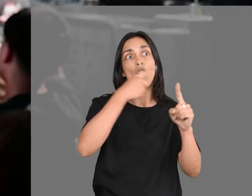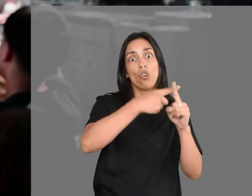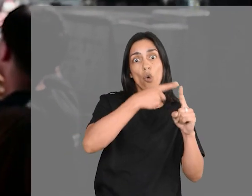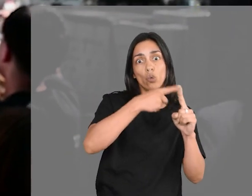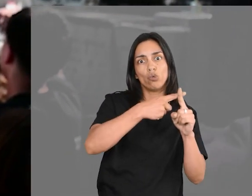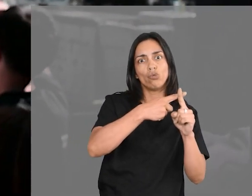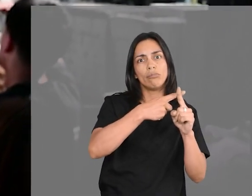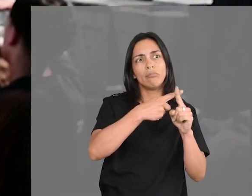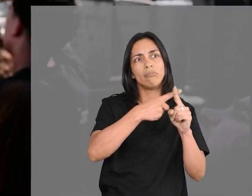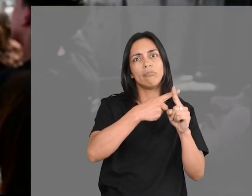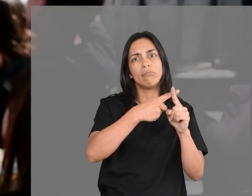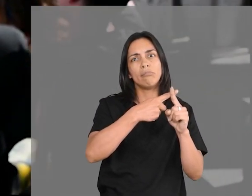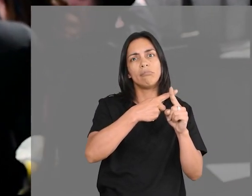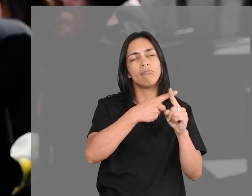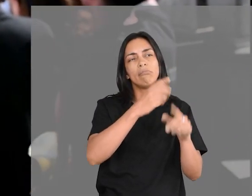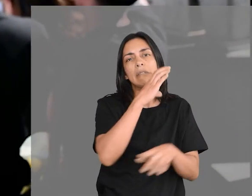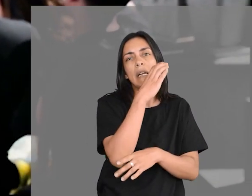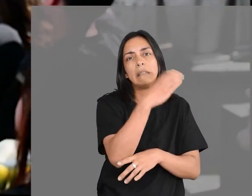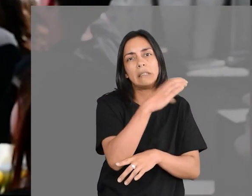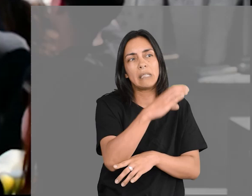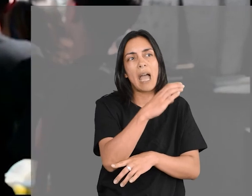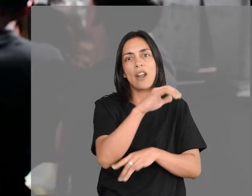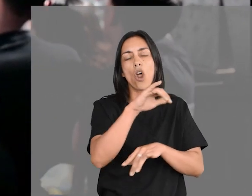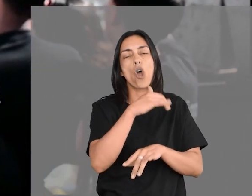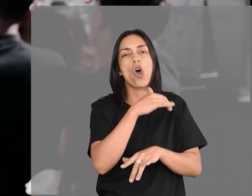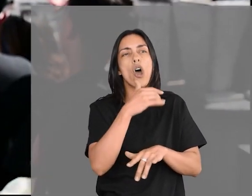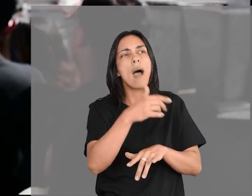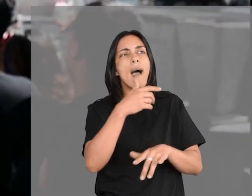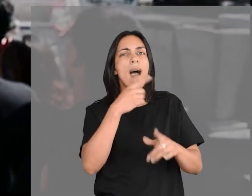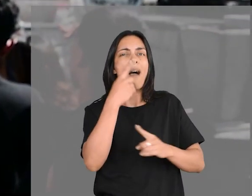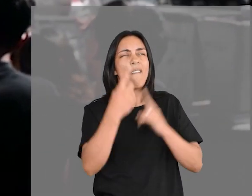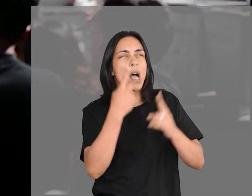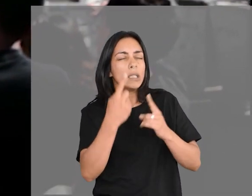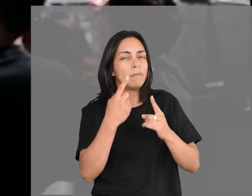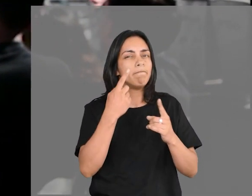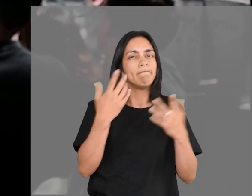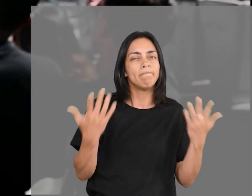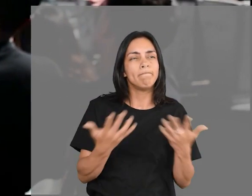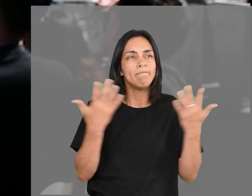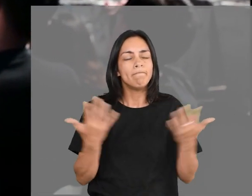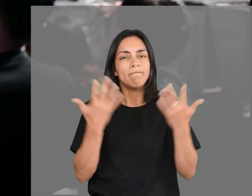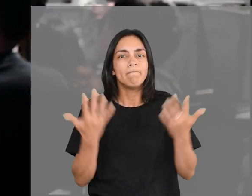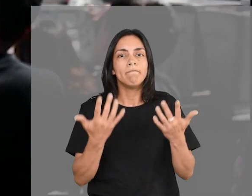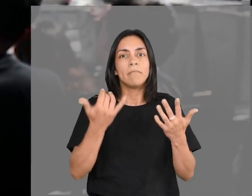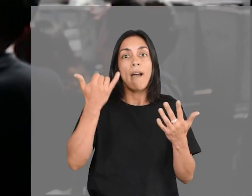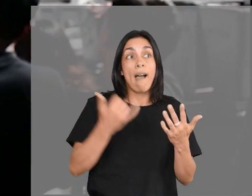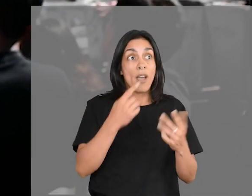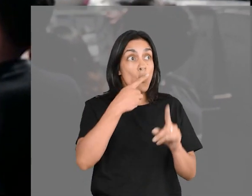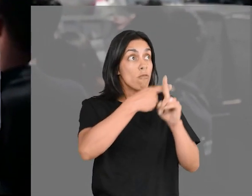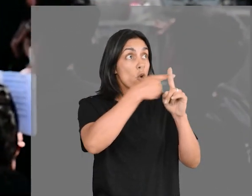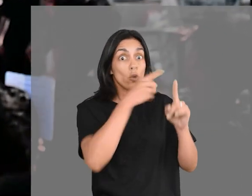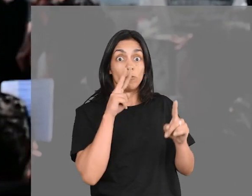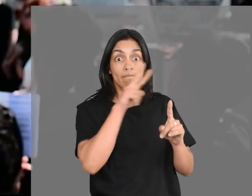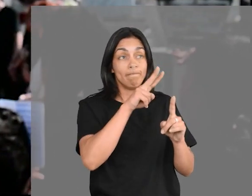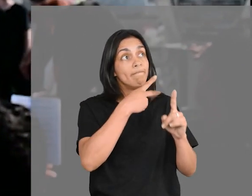ser específicamente cristianas, de las que estoy hablando, que a ver si encuentro, ahí tenemos una.